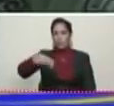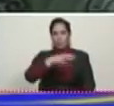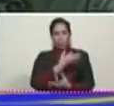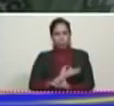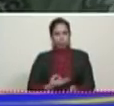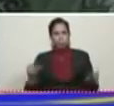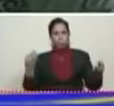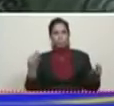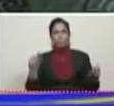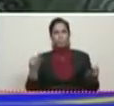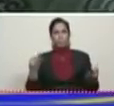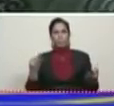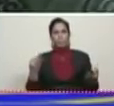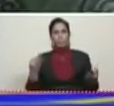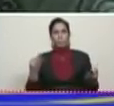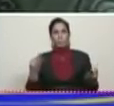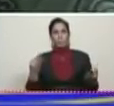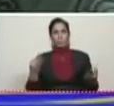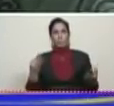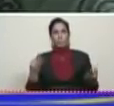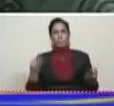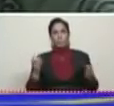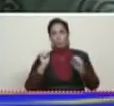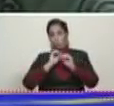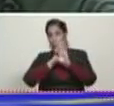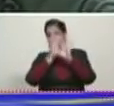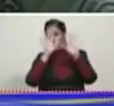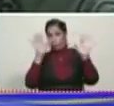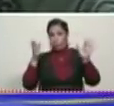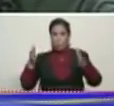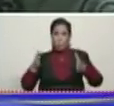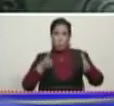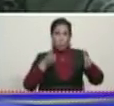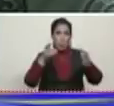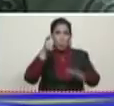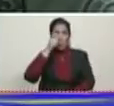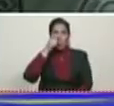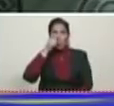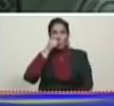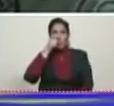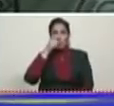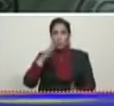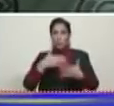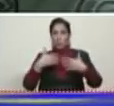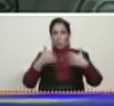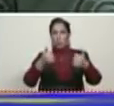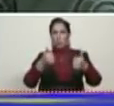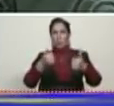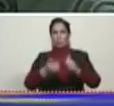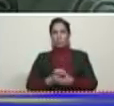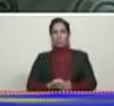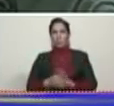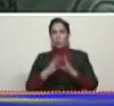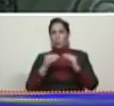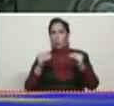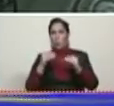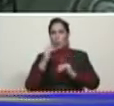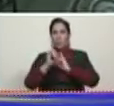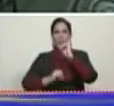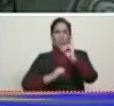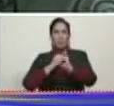magistral, lo lúcido, la brillantez con que se condujo la operación de seguridad, todas las representaciones